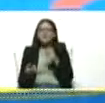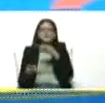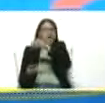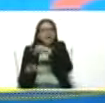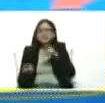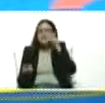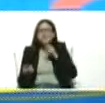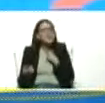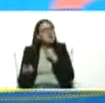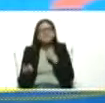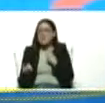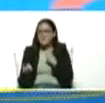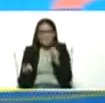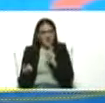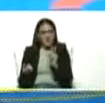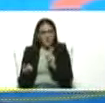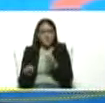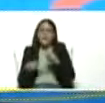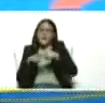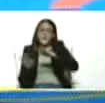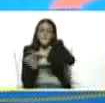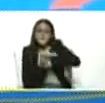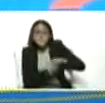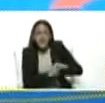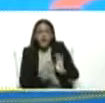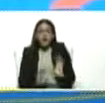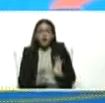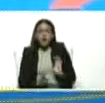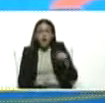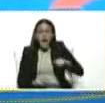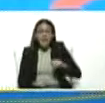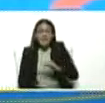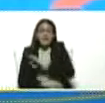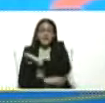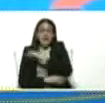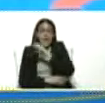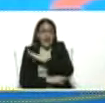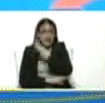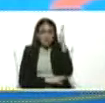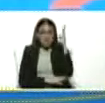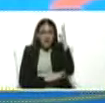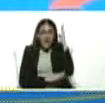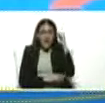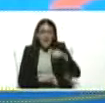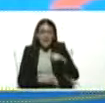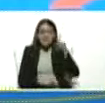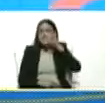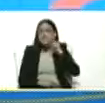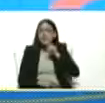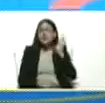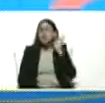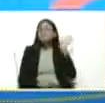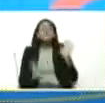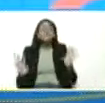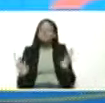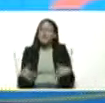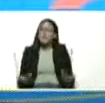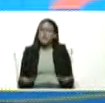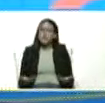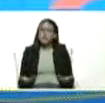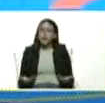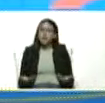Pero la cebolla larense es famosa. Bueno, usted me aparta de